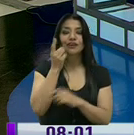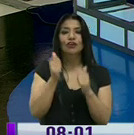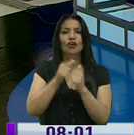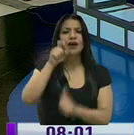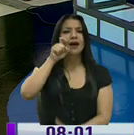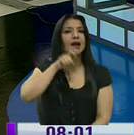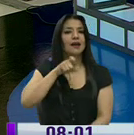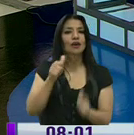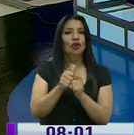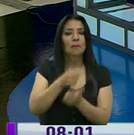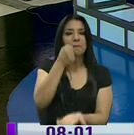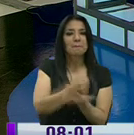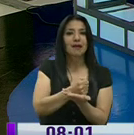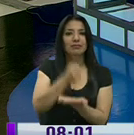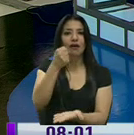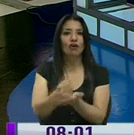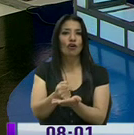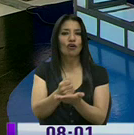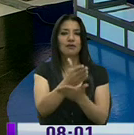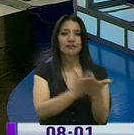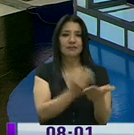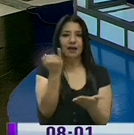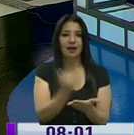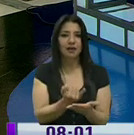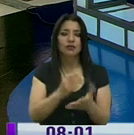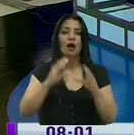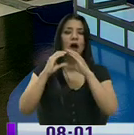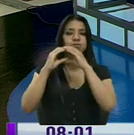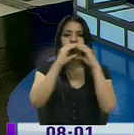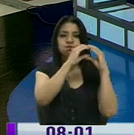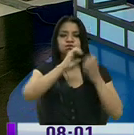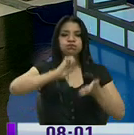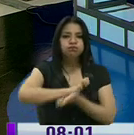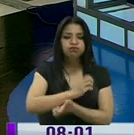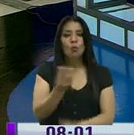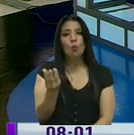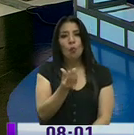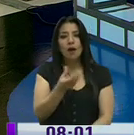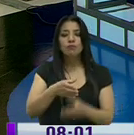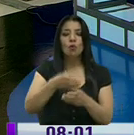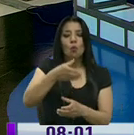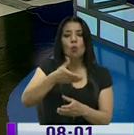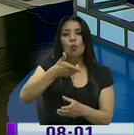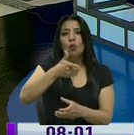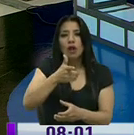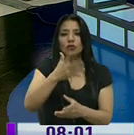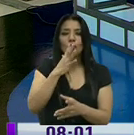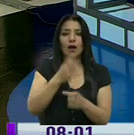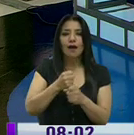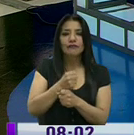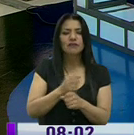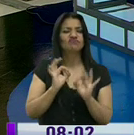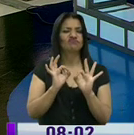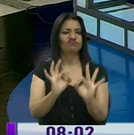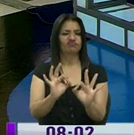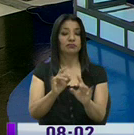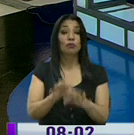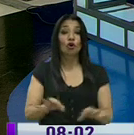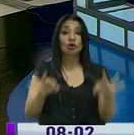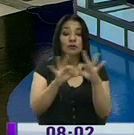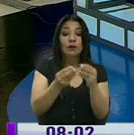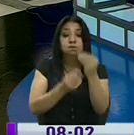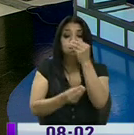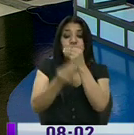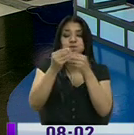cuatro destinos a luchito del queso huevito un poquito un café salga bien desayunado que es importante